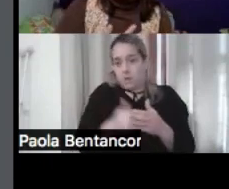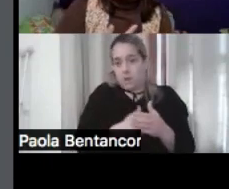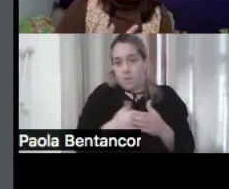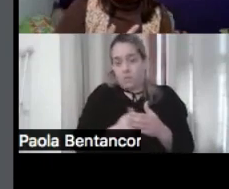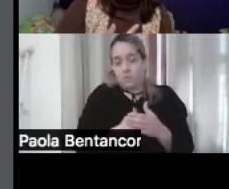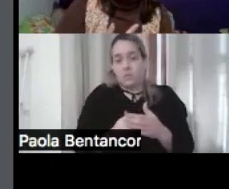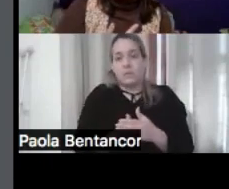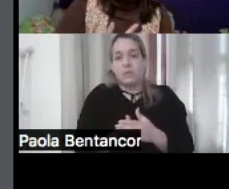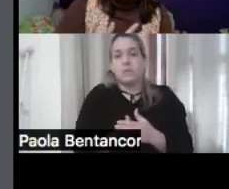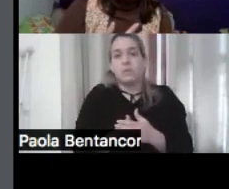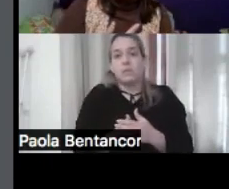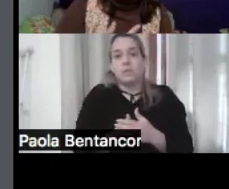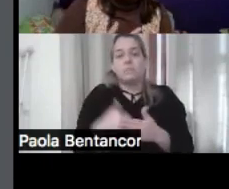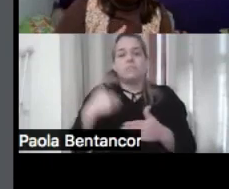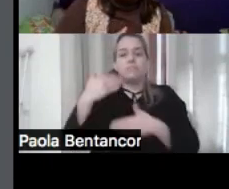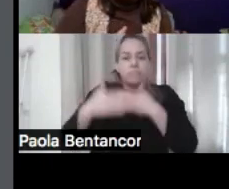sobreadaptadas,